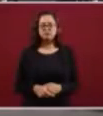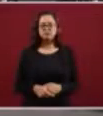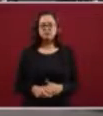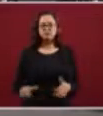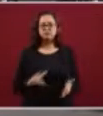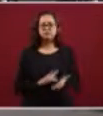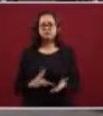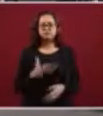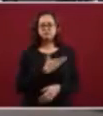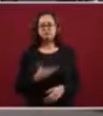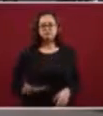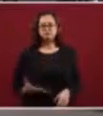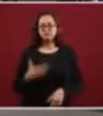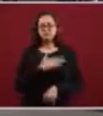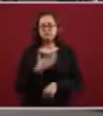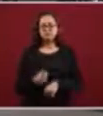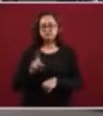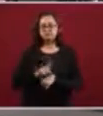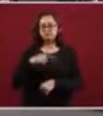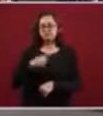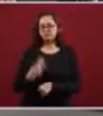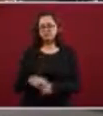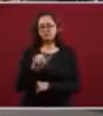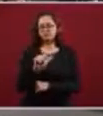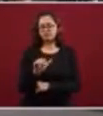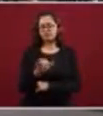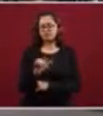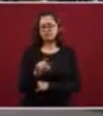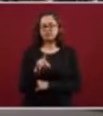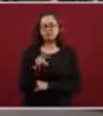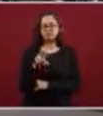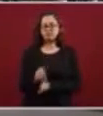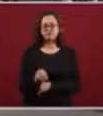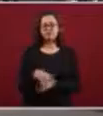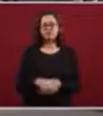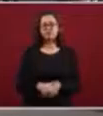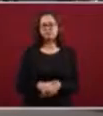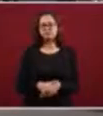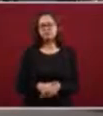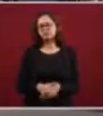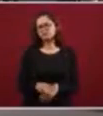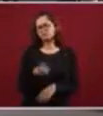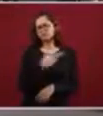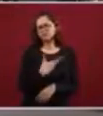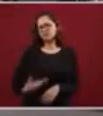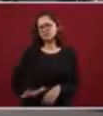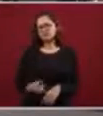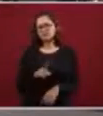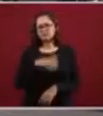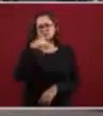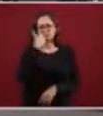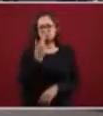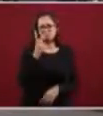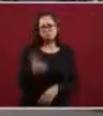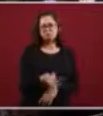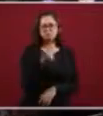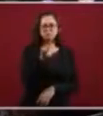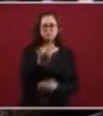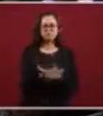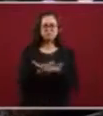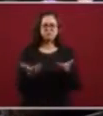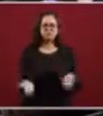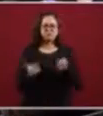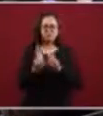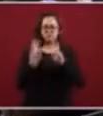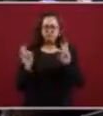Gracias, presidente. Buenos días, Alejandro Lelo, de la Red de Círculo Digital. Preguntaré, presidente, ¿cuál va a ser la definición en este tema de